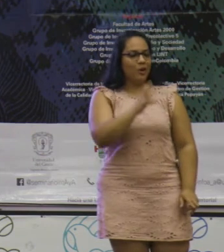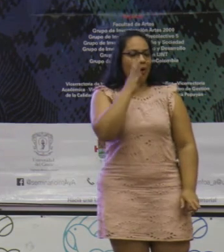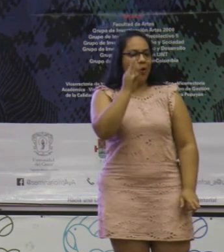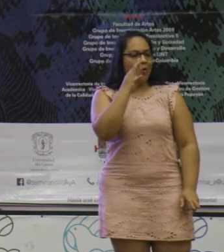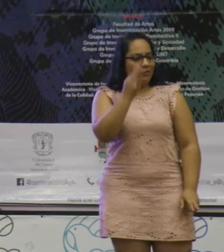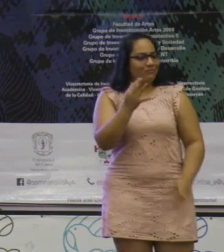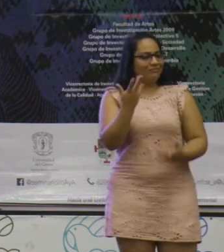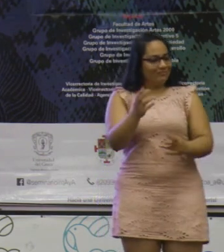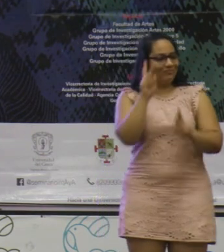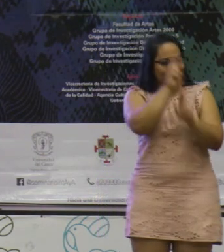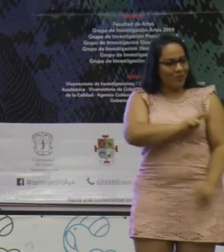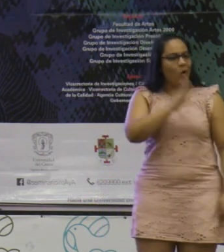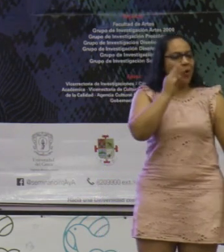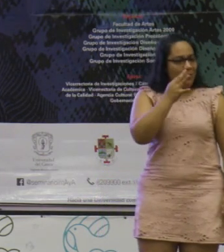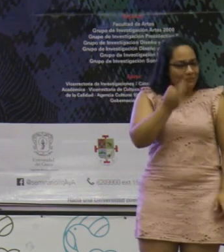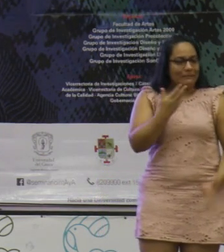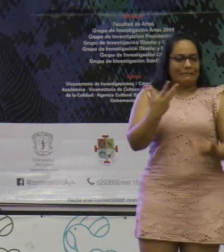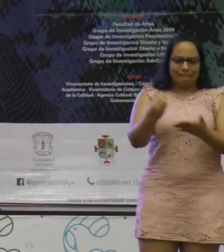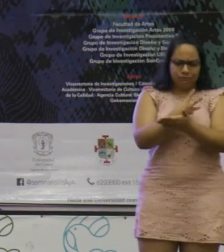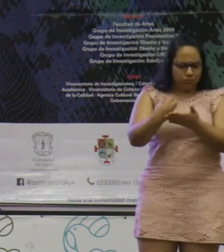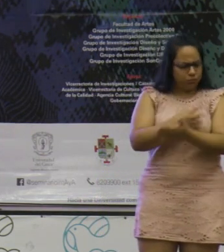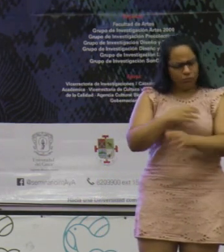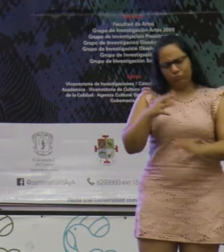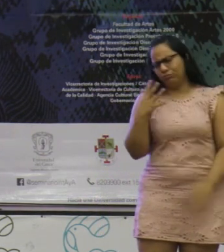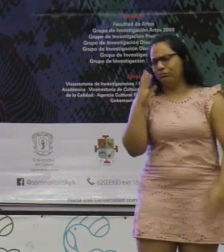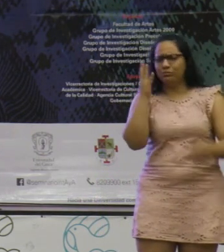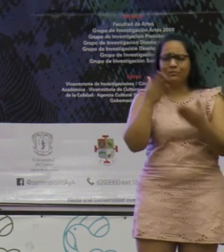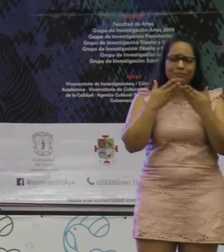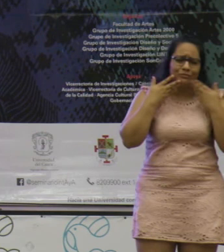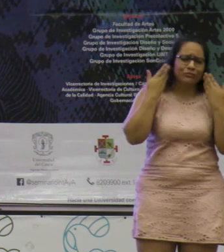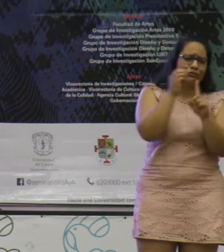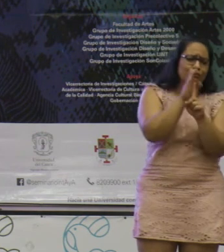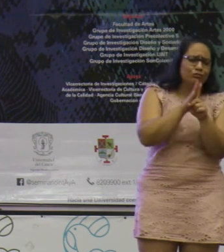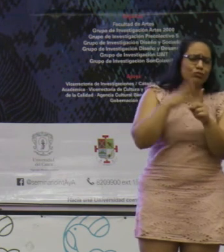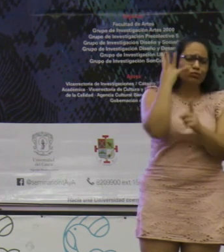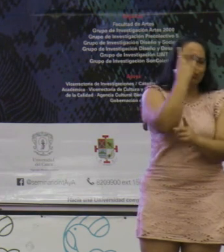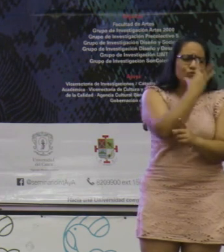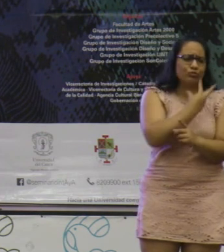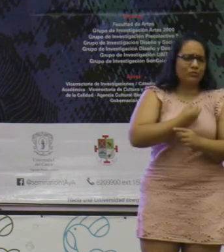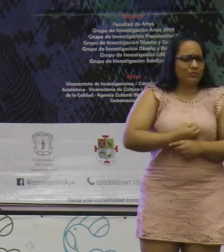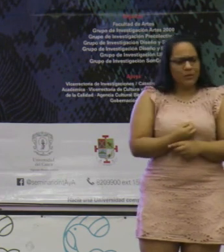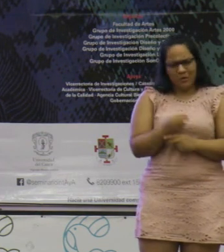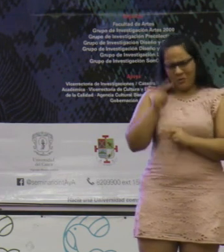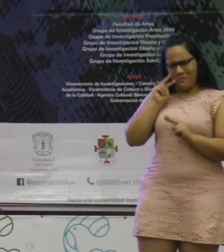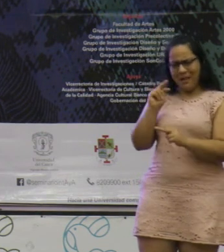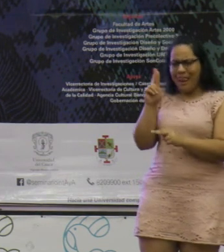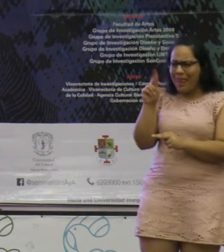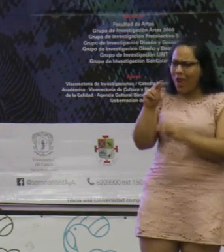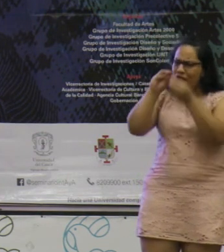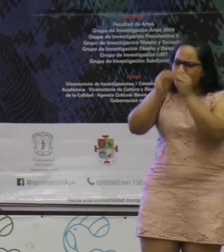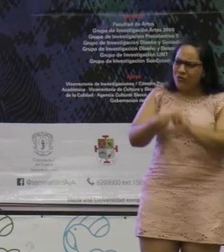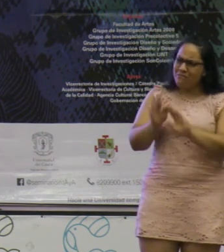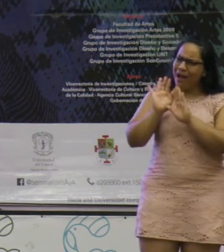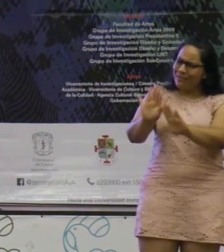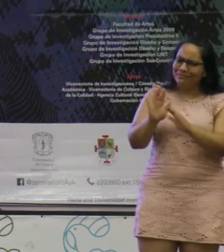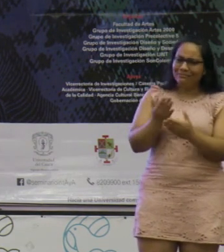Los roles masculinos en las ilustraciones de Ye Shu son súper tiernos. Son súper tiernos, es decir, nos pareció rarísimo ese compendio.